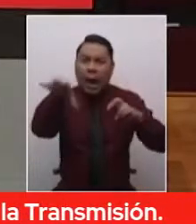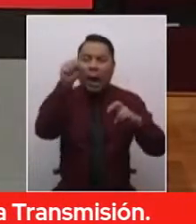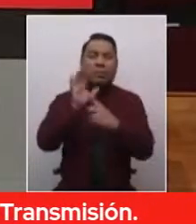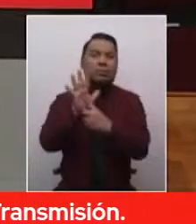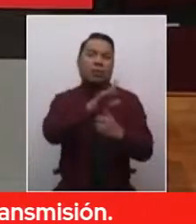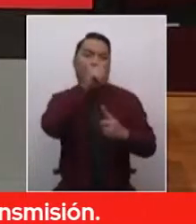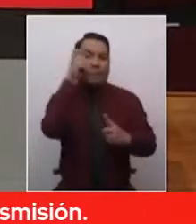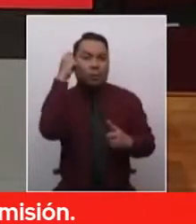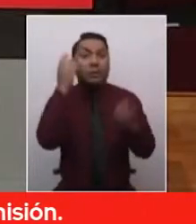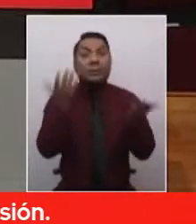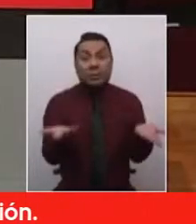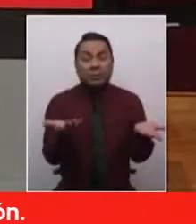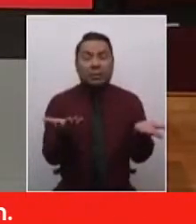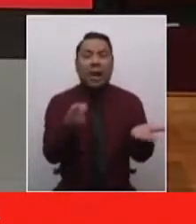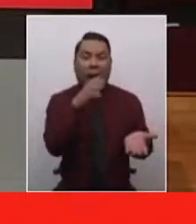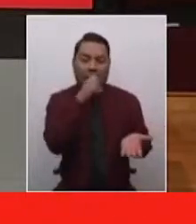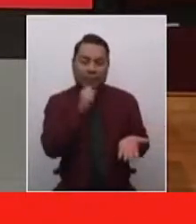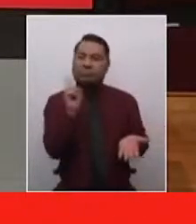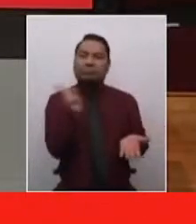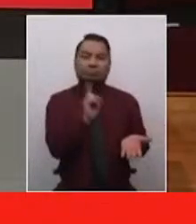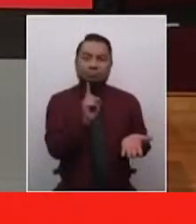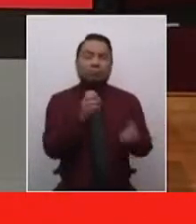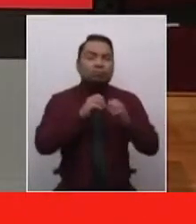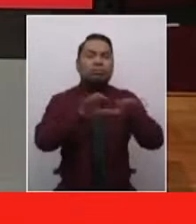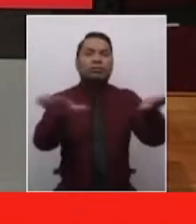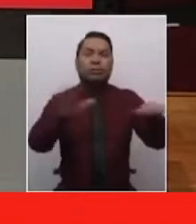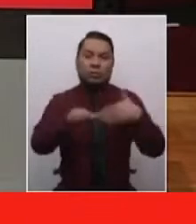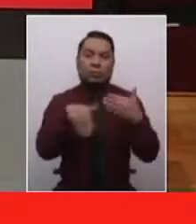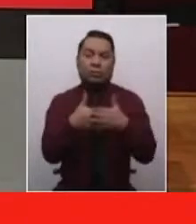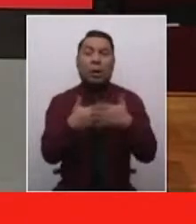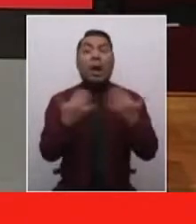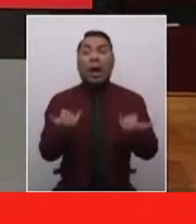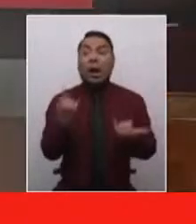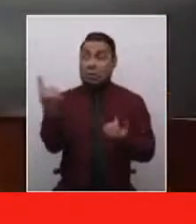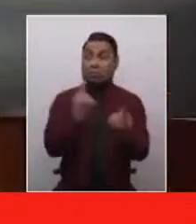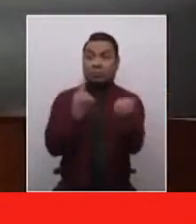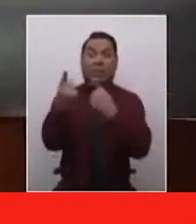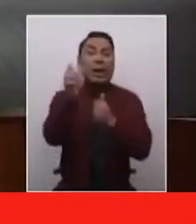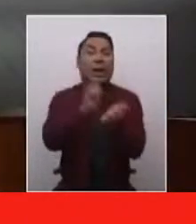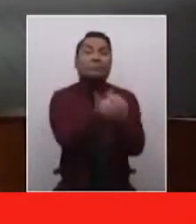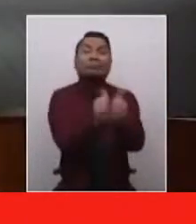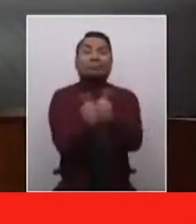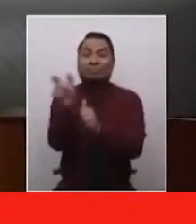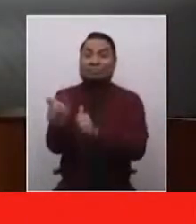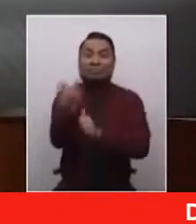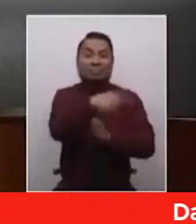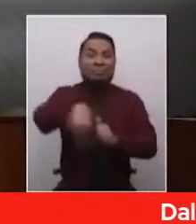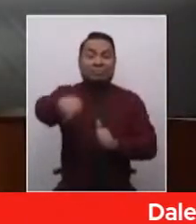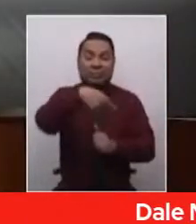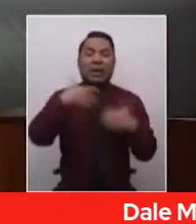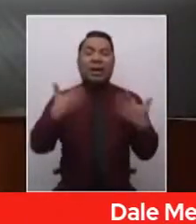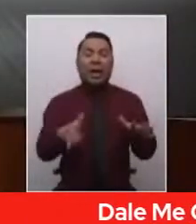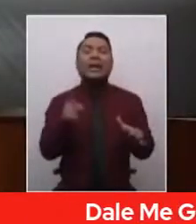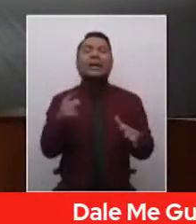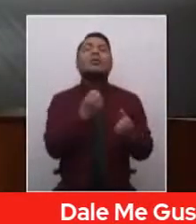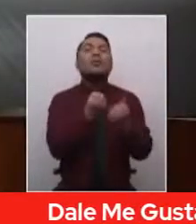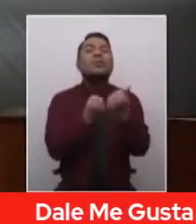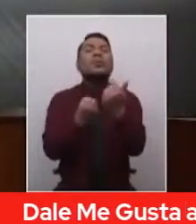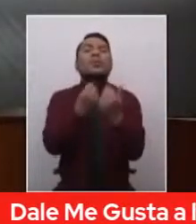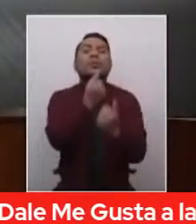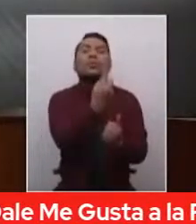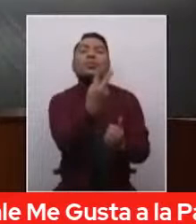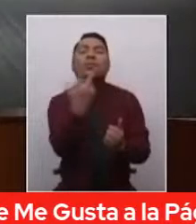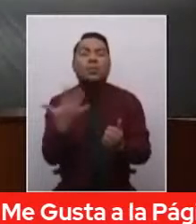Dicho esto, es importante precisar que la ubicación de los candidatos aquí presentes se debe a un orden alfabético y